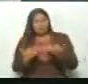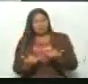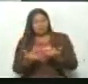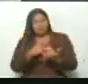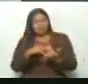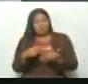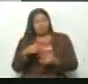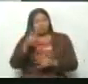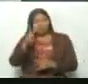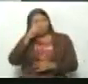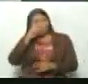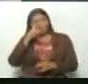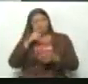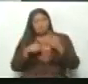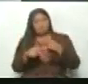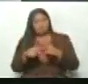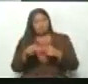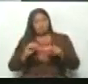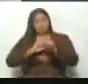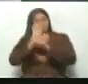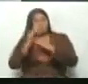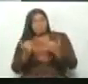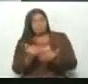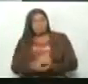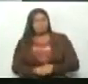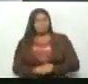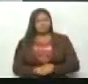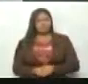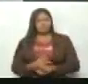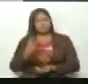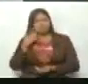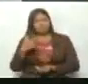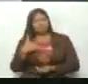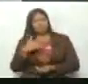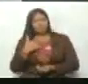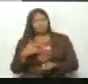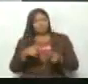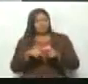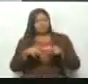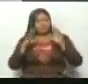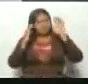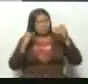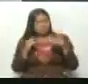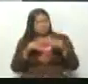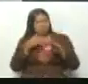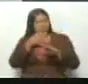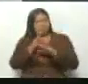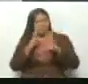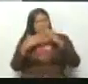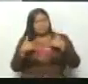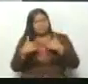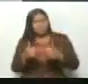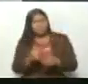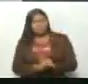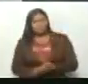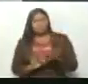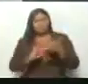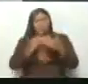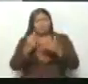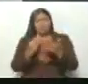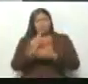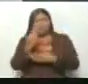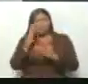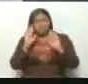tenido en estos 2 años y medio de pandemia, y en caso de síntomas, por supuesto, acudir al centro de salud. Lo fundamental,